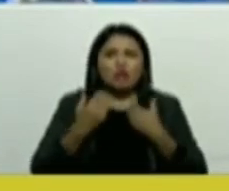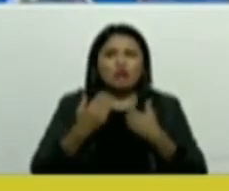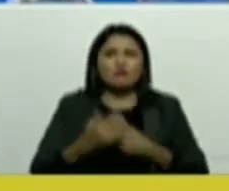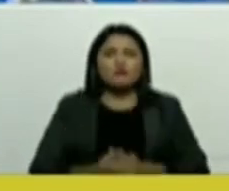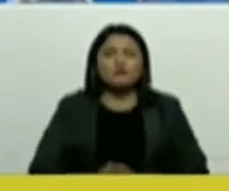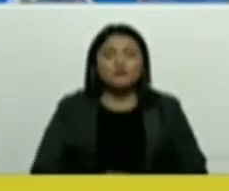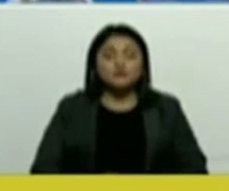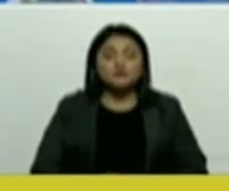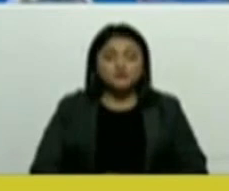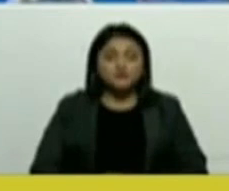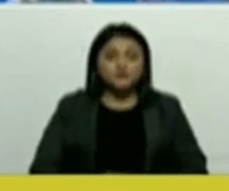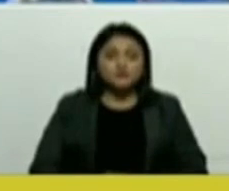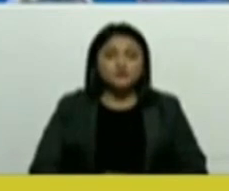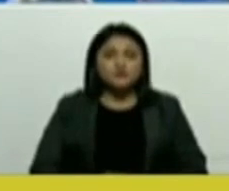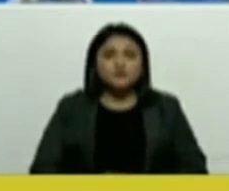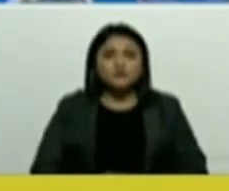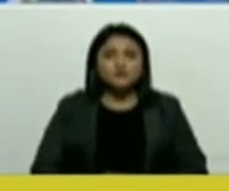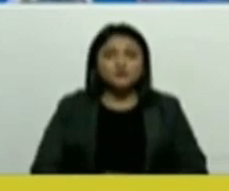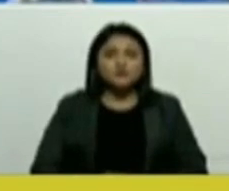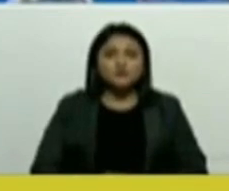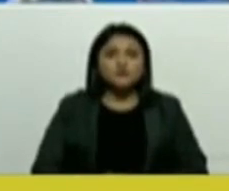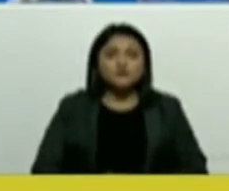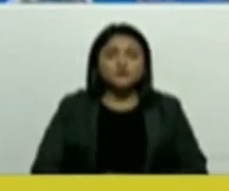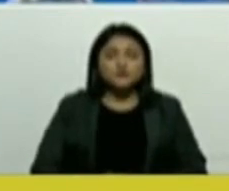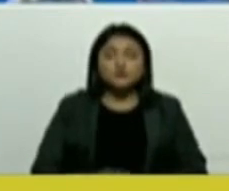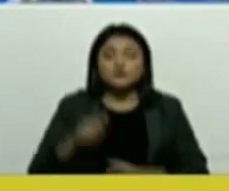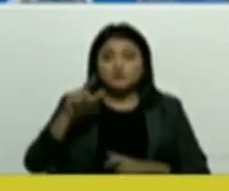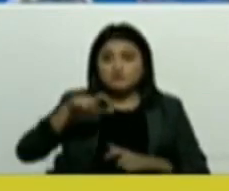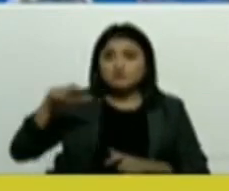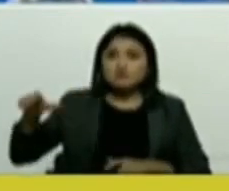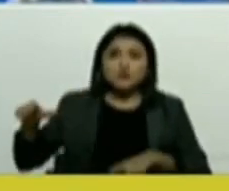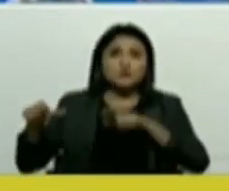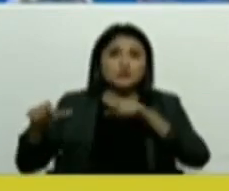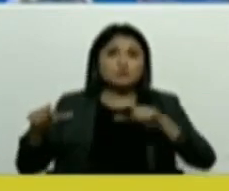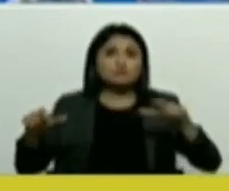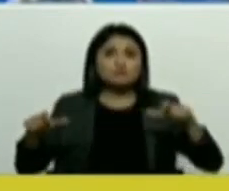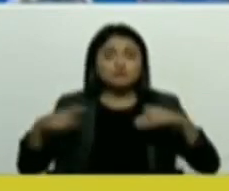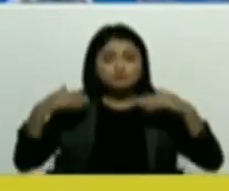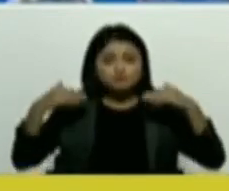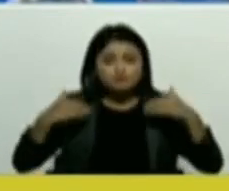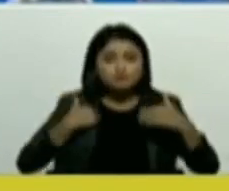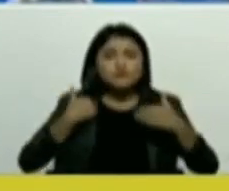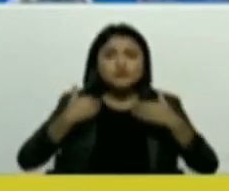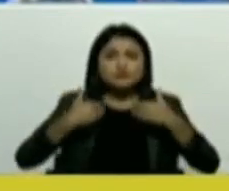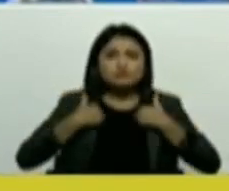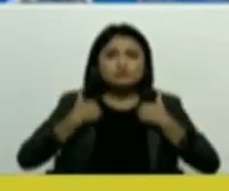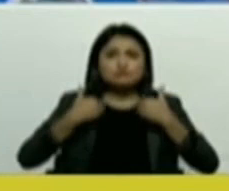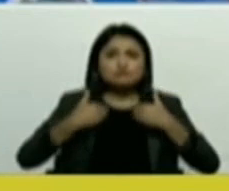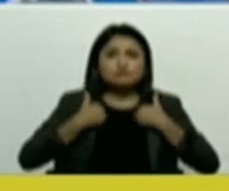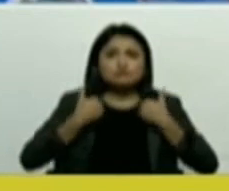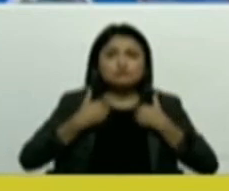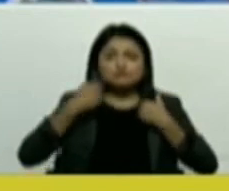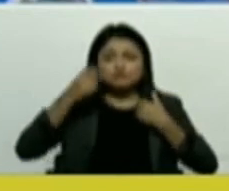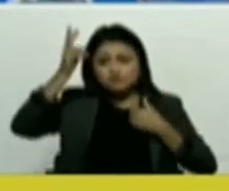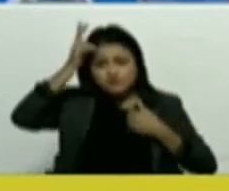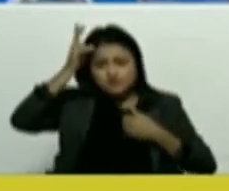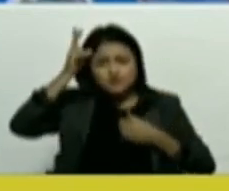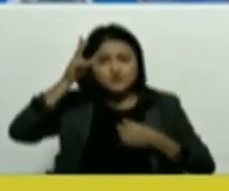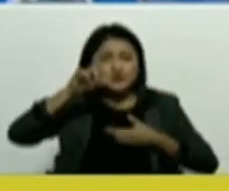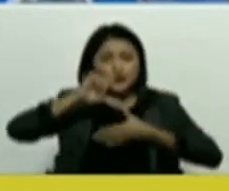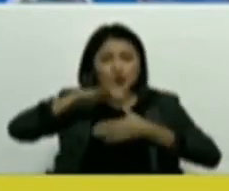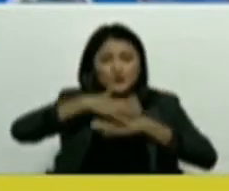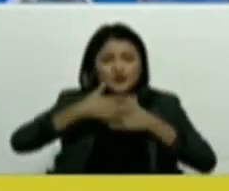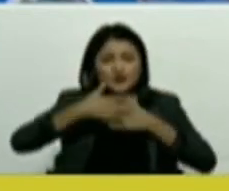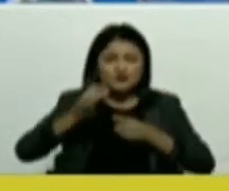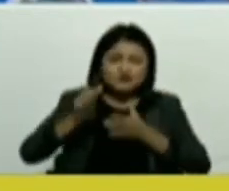From the legacy of native genocide. Aquellos que eran las víctimas del genocidio